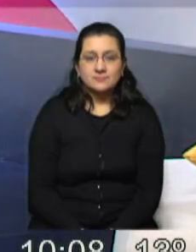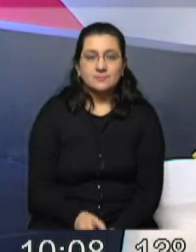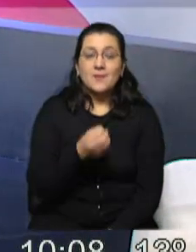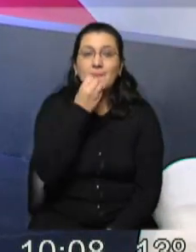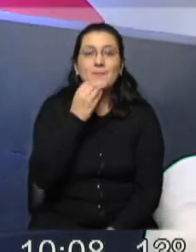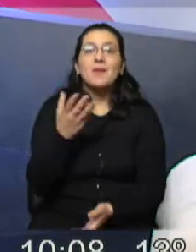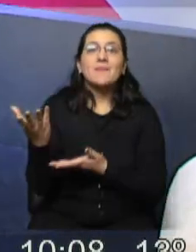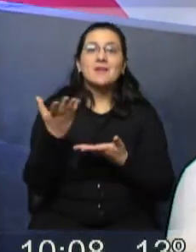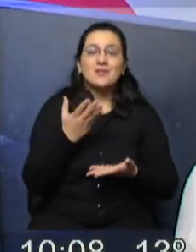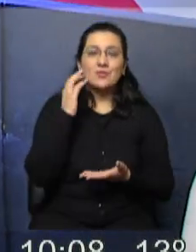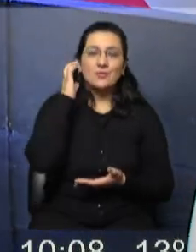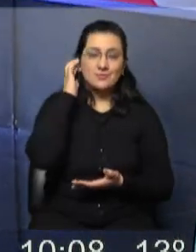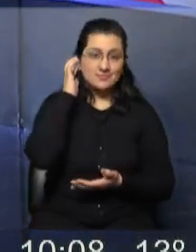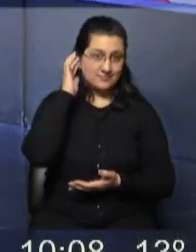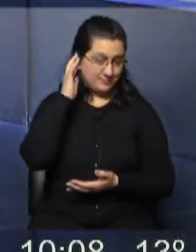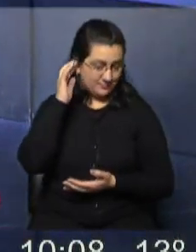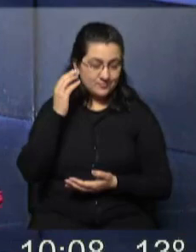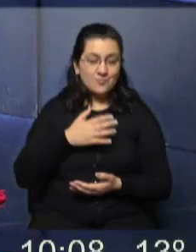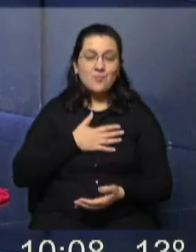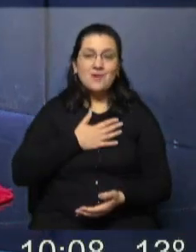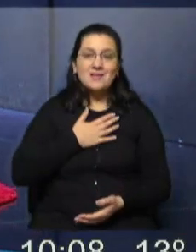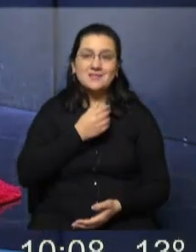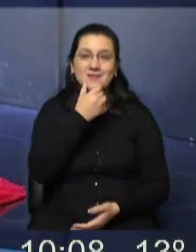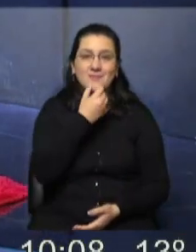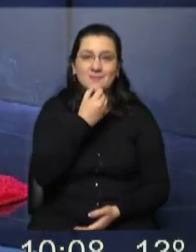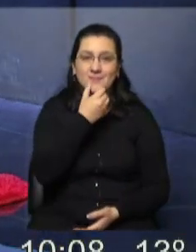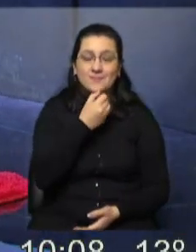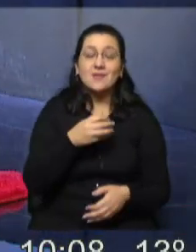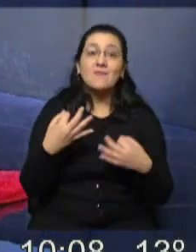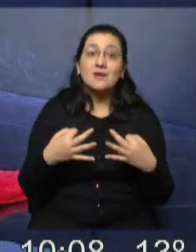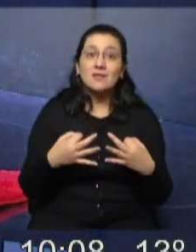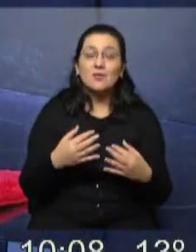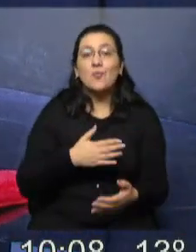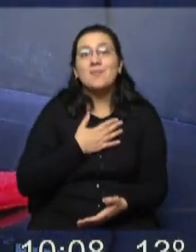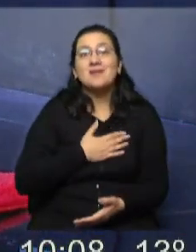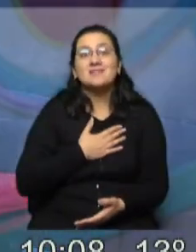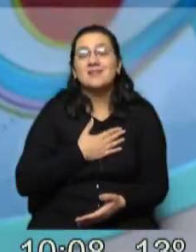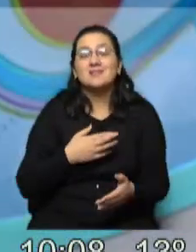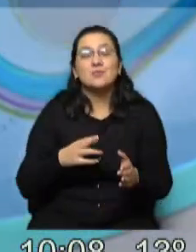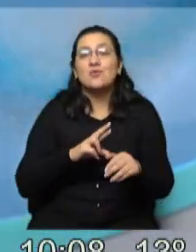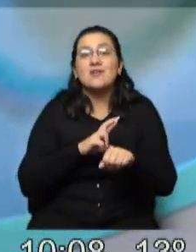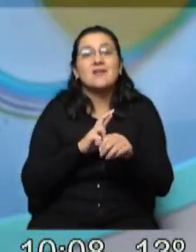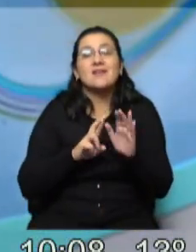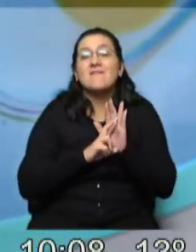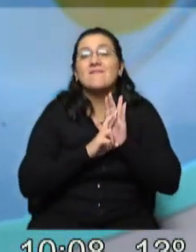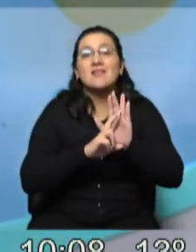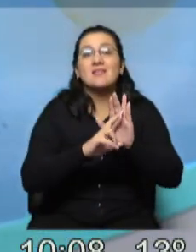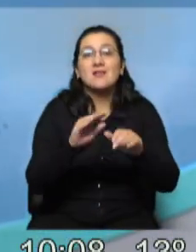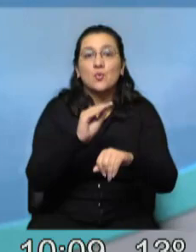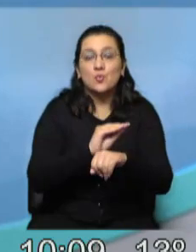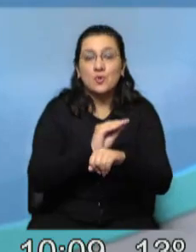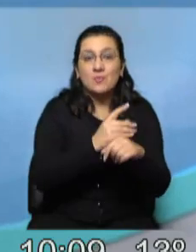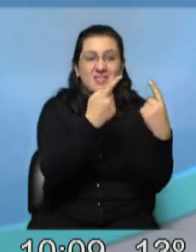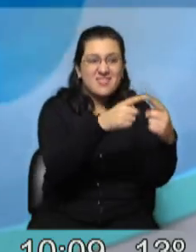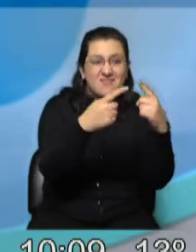Bienvenido, Jorge Smoris. Muchas gracias por estar con nosotros. Bueno, un placer estar aquí con ustedes. La verdad, un placer. Yo decía un referente de la cultura porque has abordado